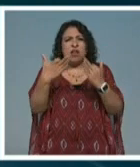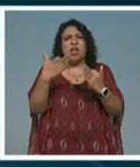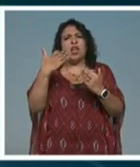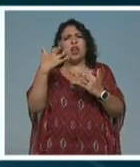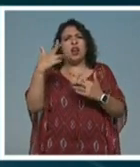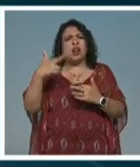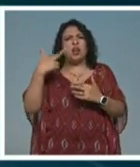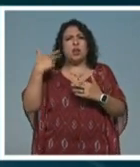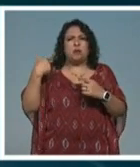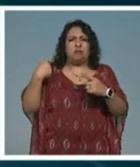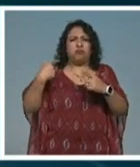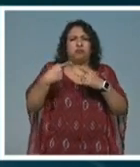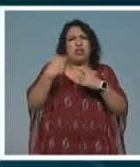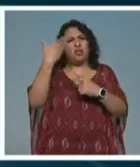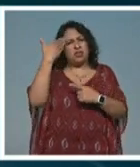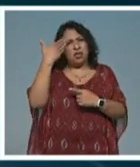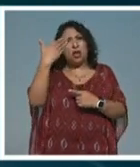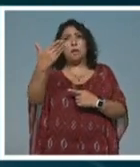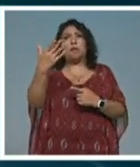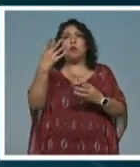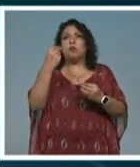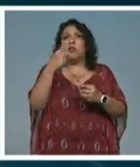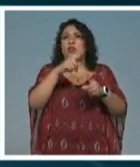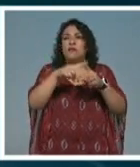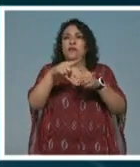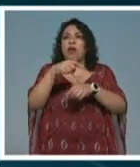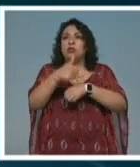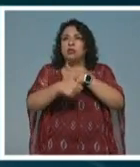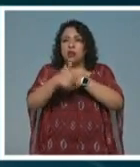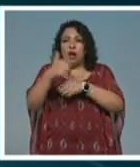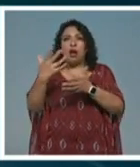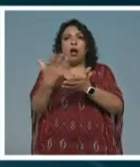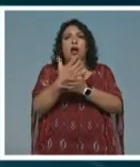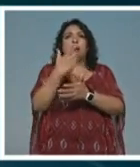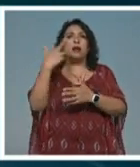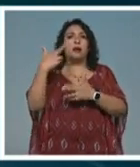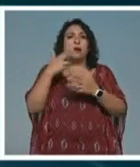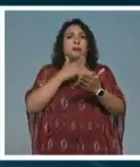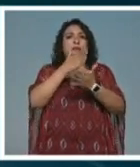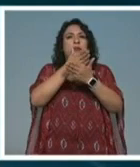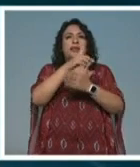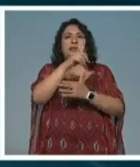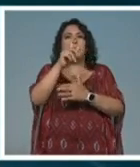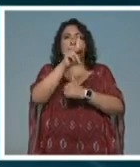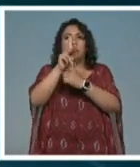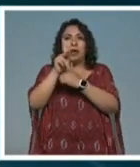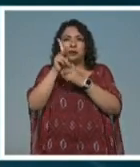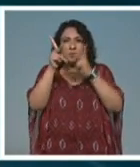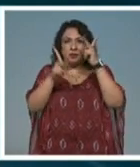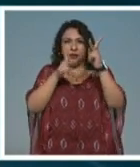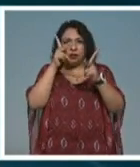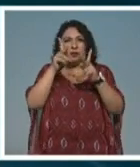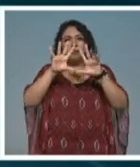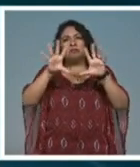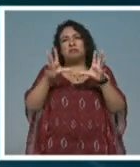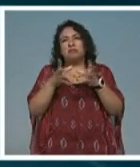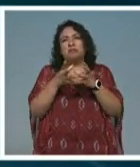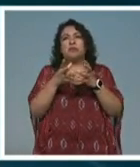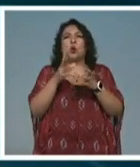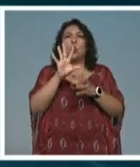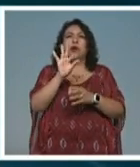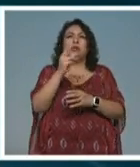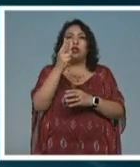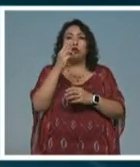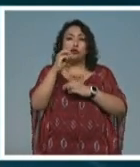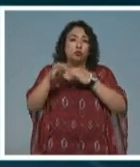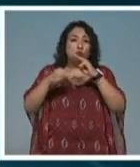antiguo de Gran Bretaña y ha batido numerosos récords. Como reina, ha visitado más de 100 países y ha recorrido el equivalente a 42